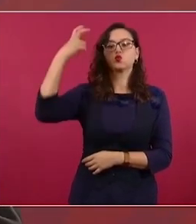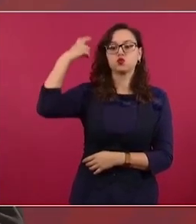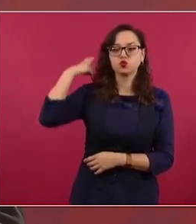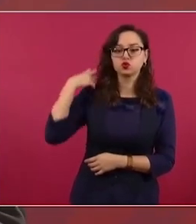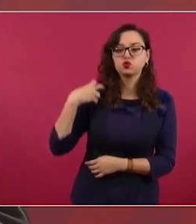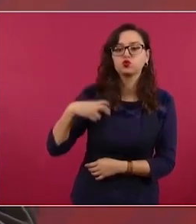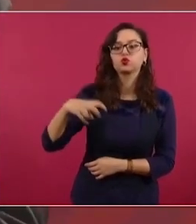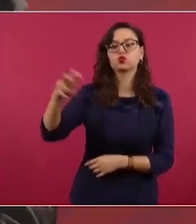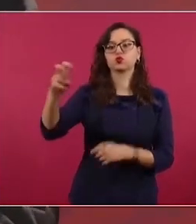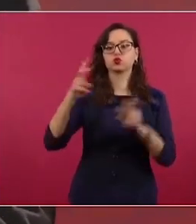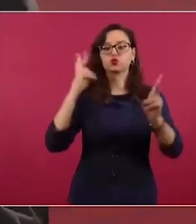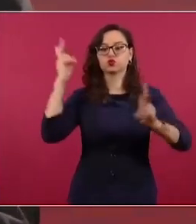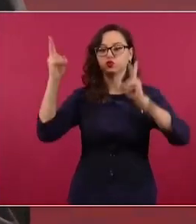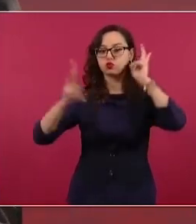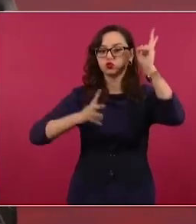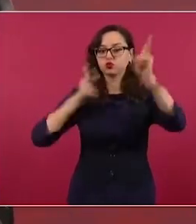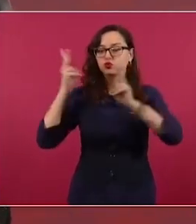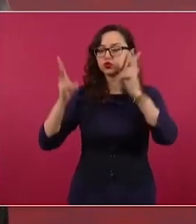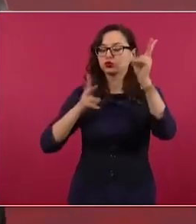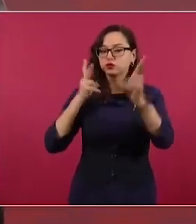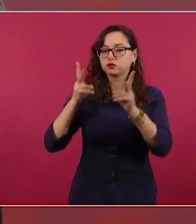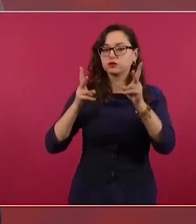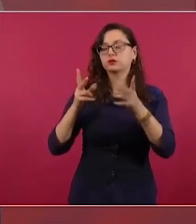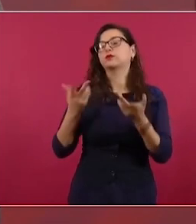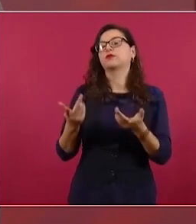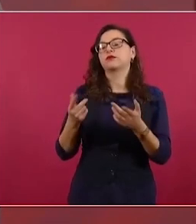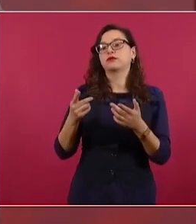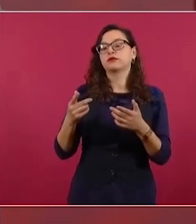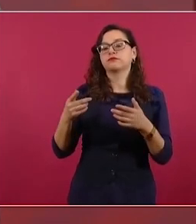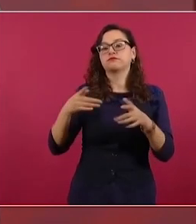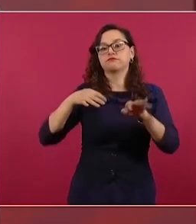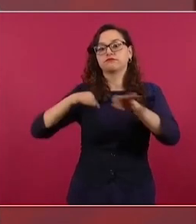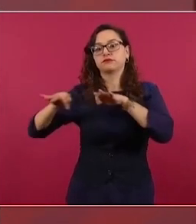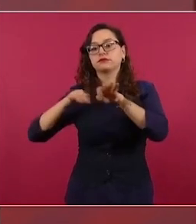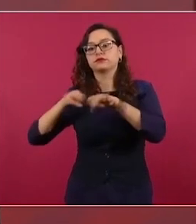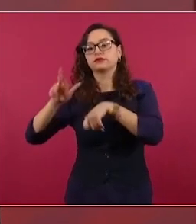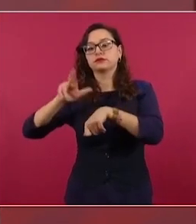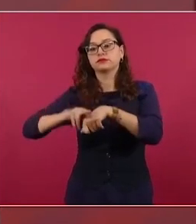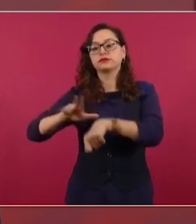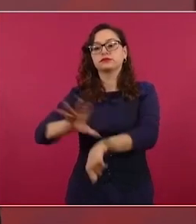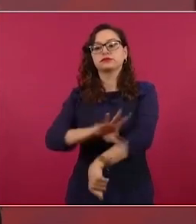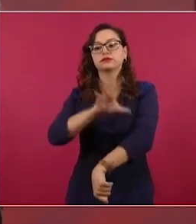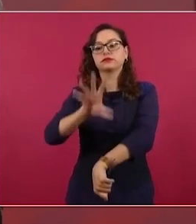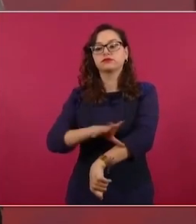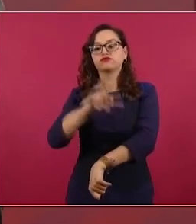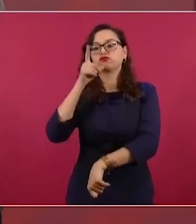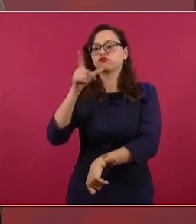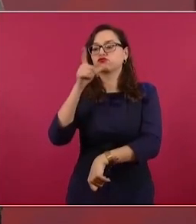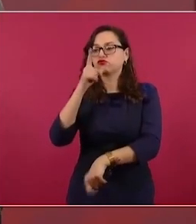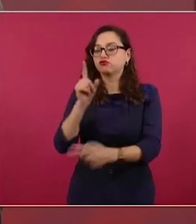los trabajadores electricistas, porque vamos a iniciar este plan.